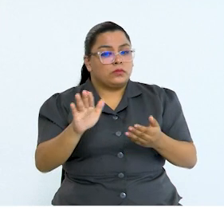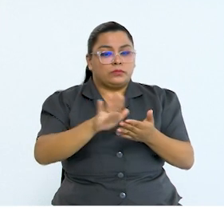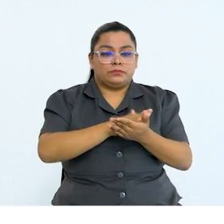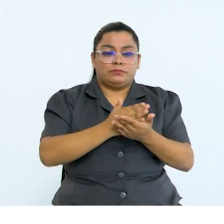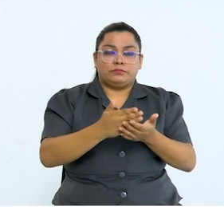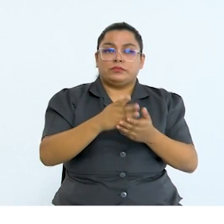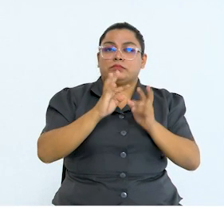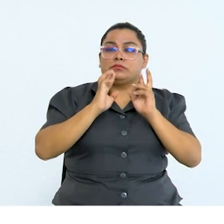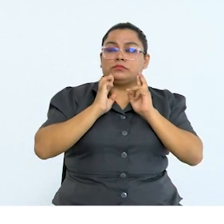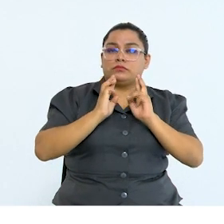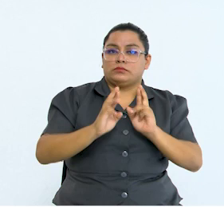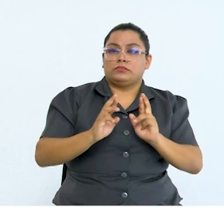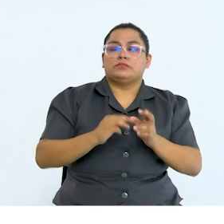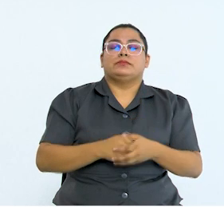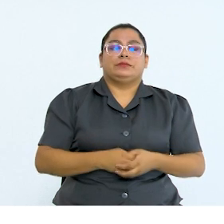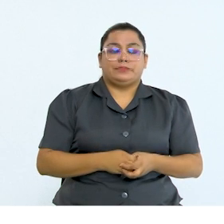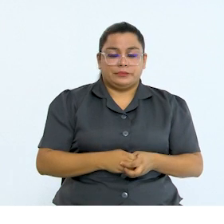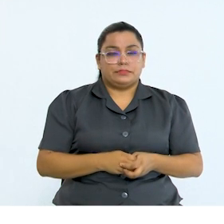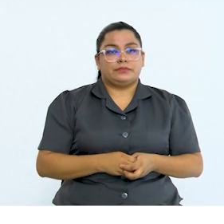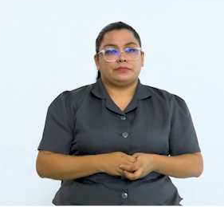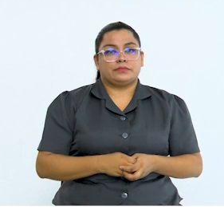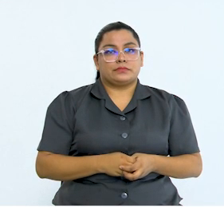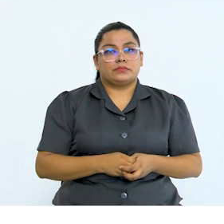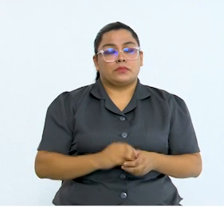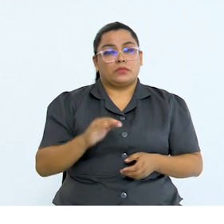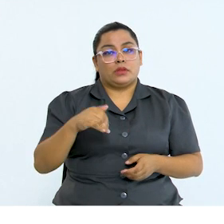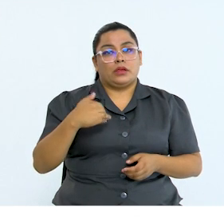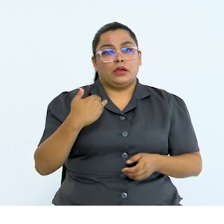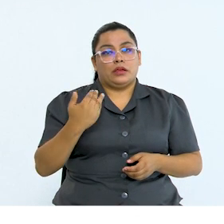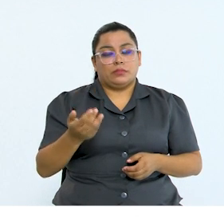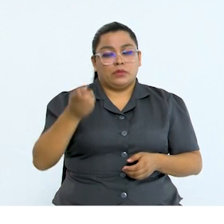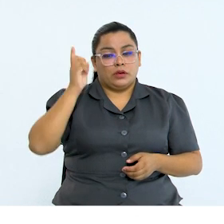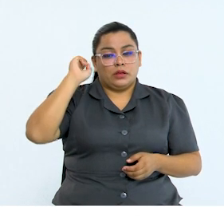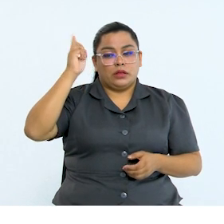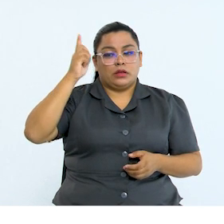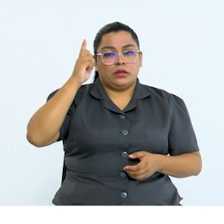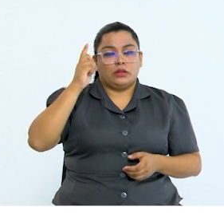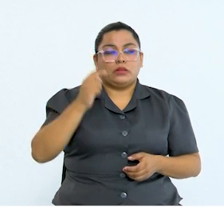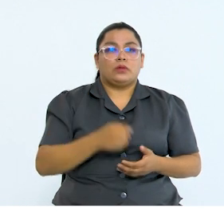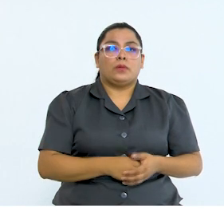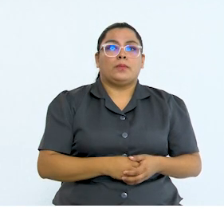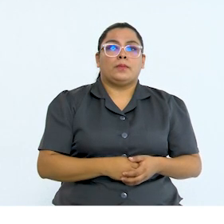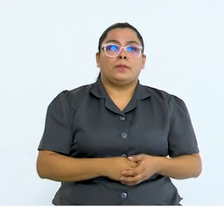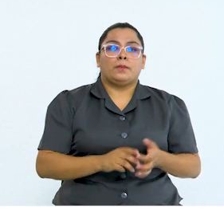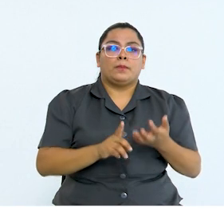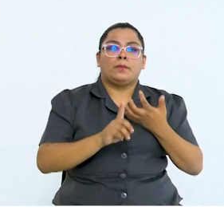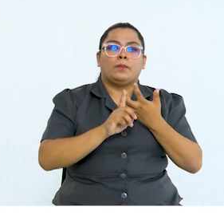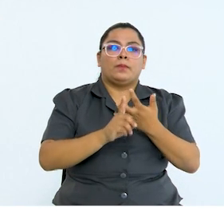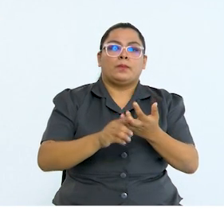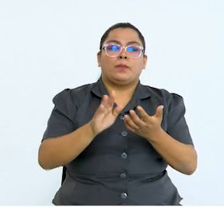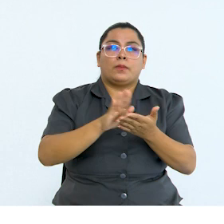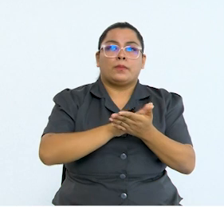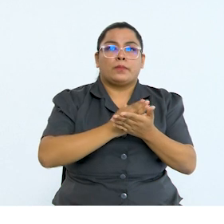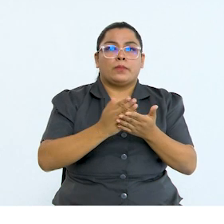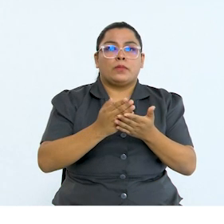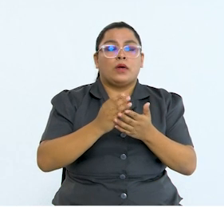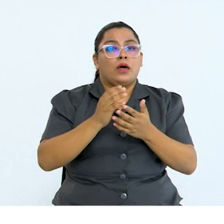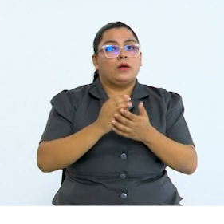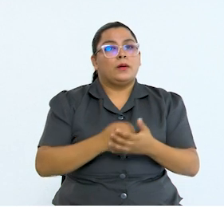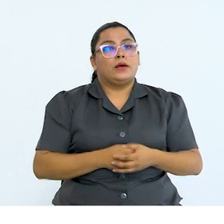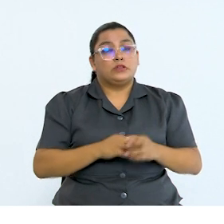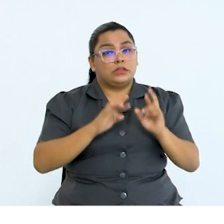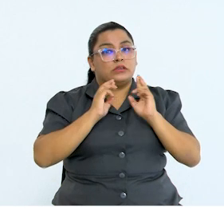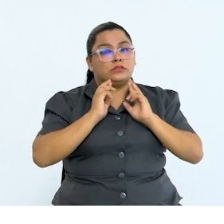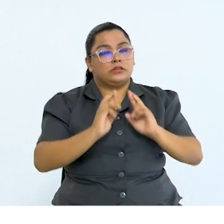concluir. Luego, el docente modera la socialización de las soluciones,